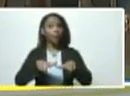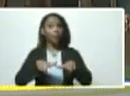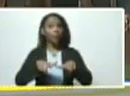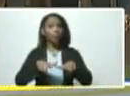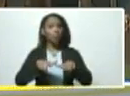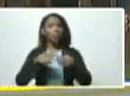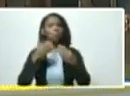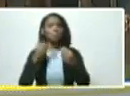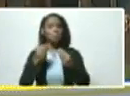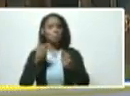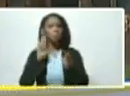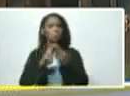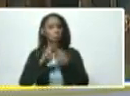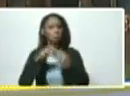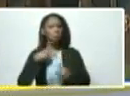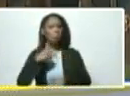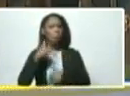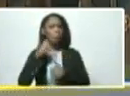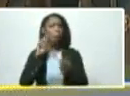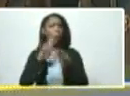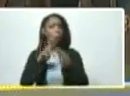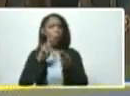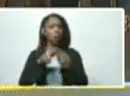muy conocida, la conozco muy bien.